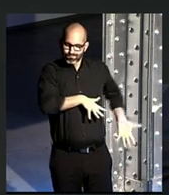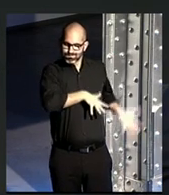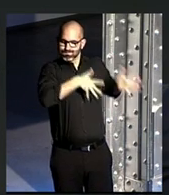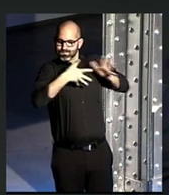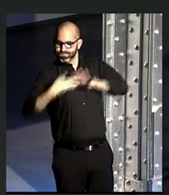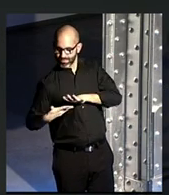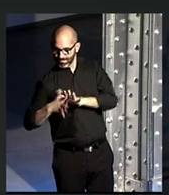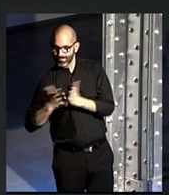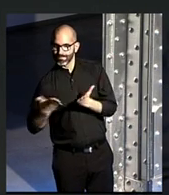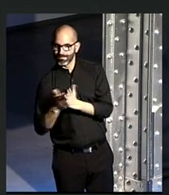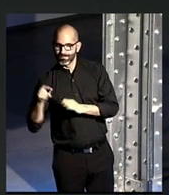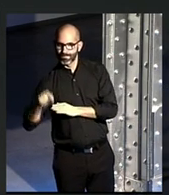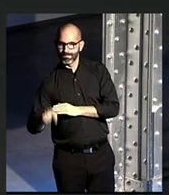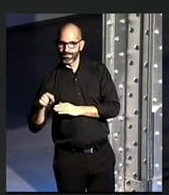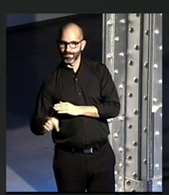al